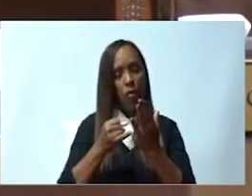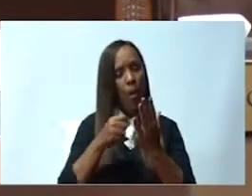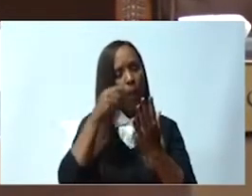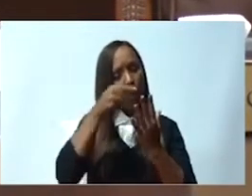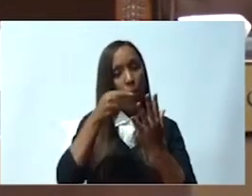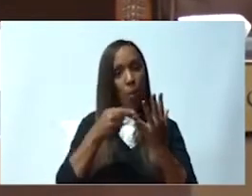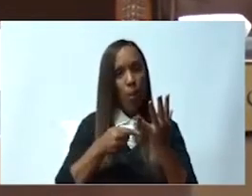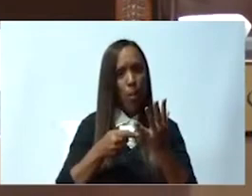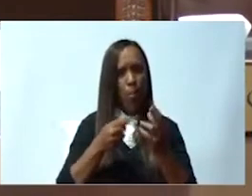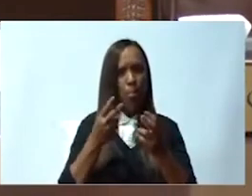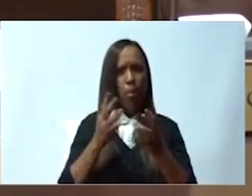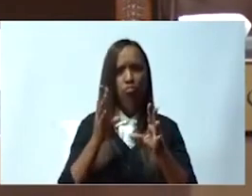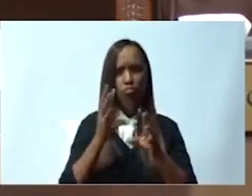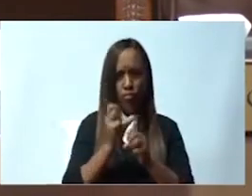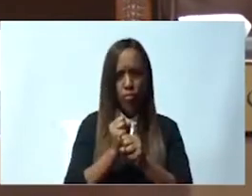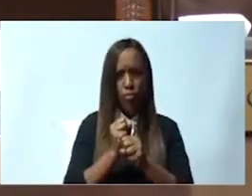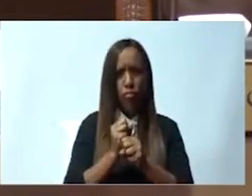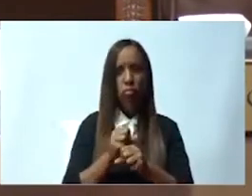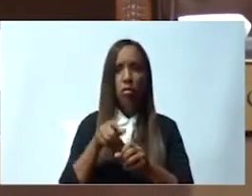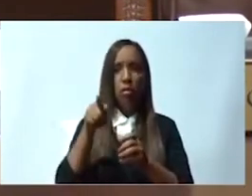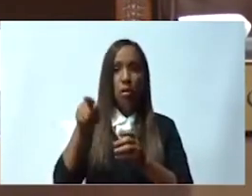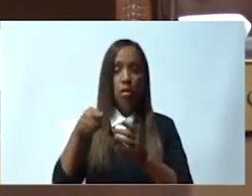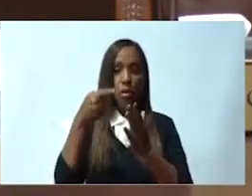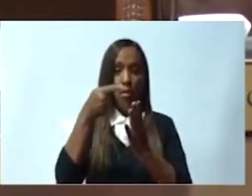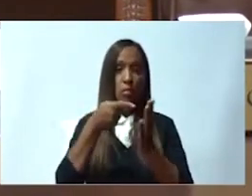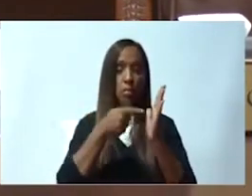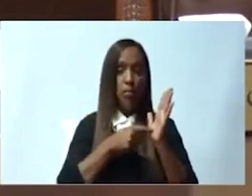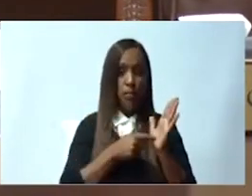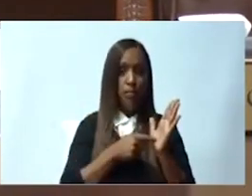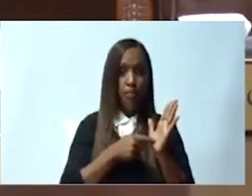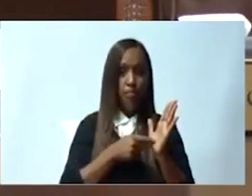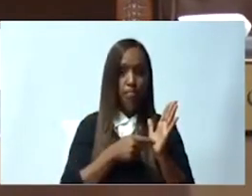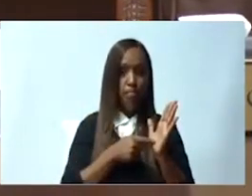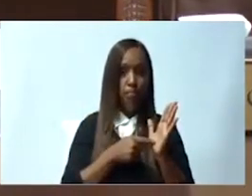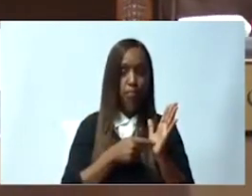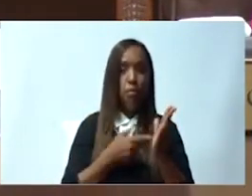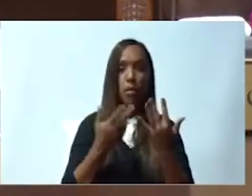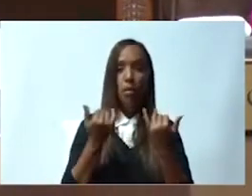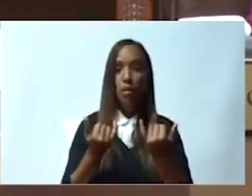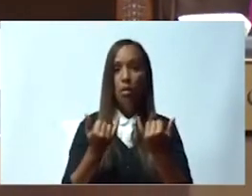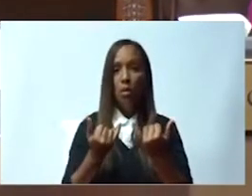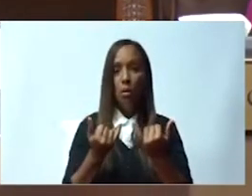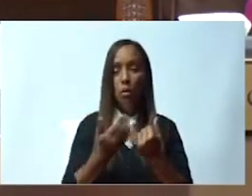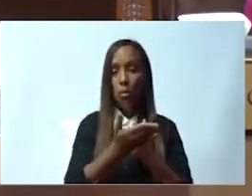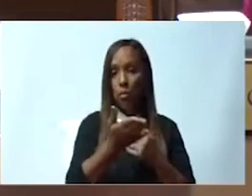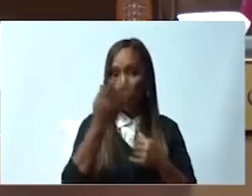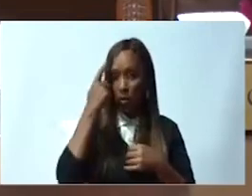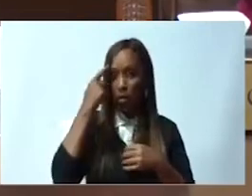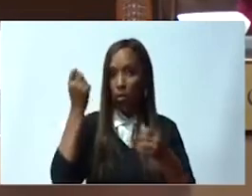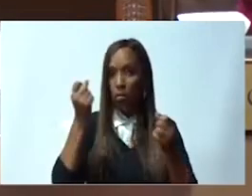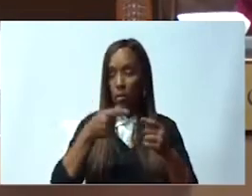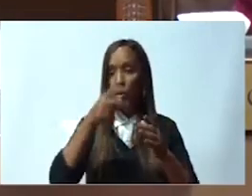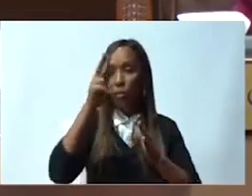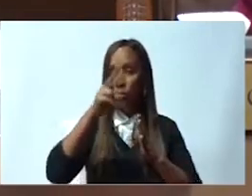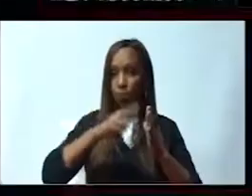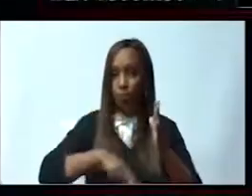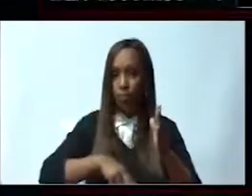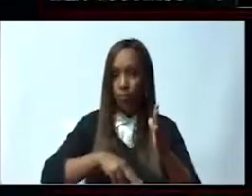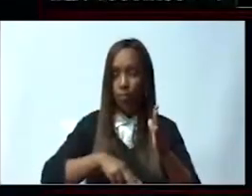para escuchar el informe que rinde la comisión. A votación, ¿sí o no?